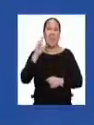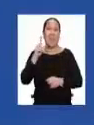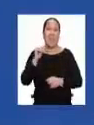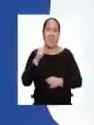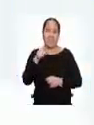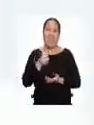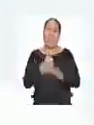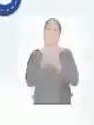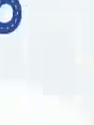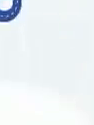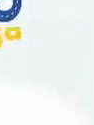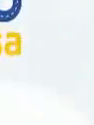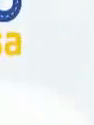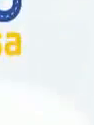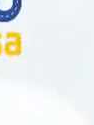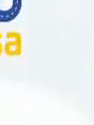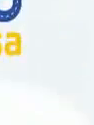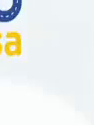son.